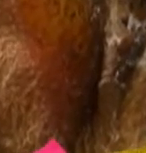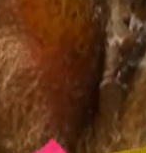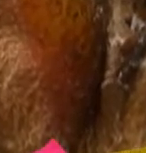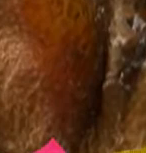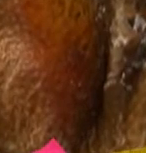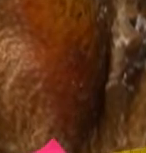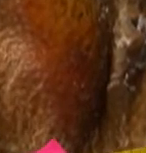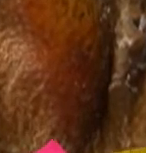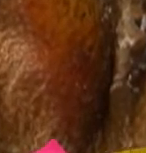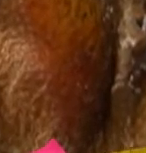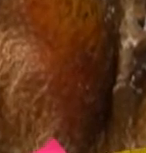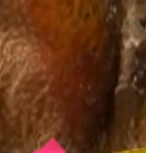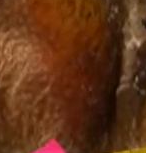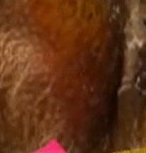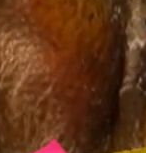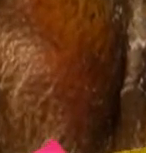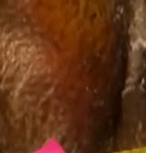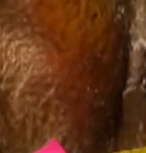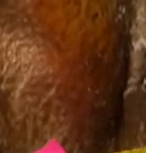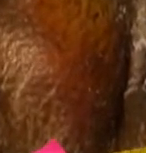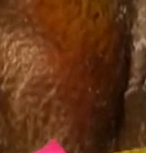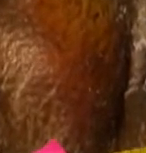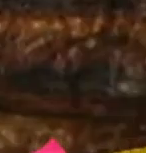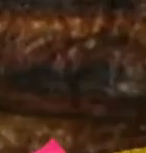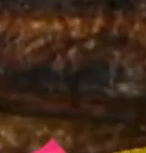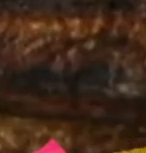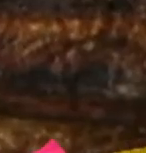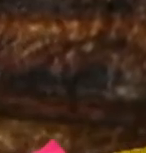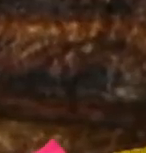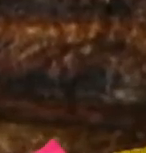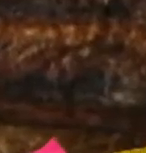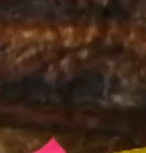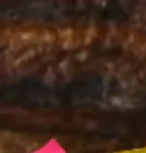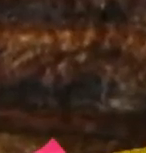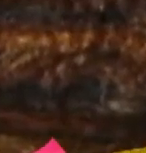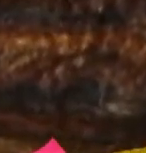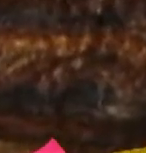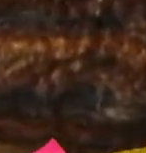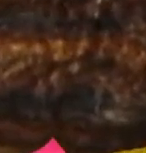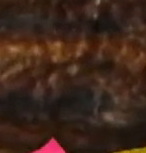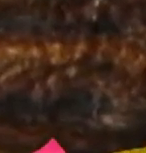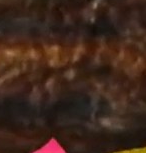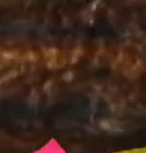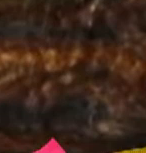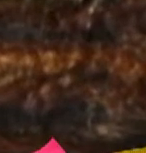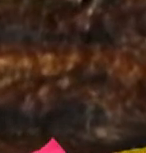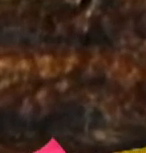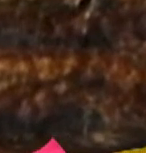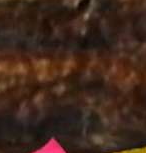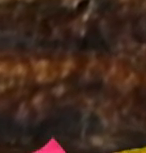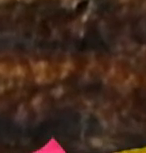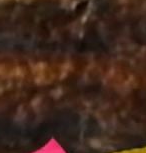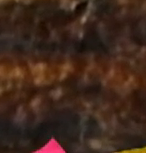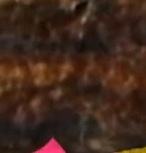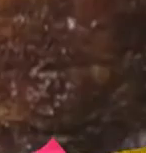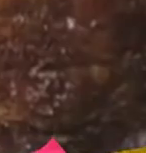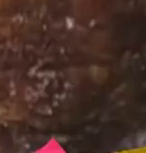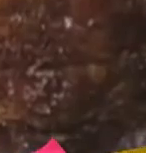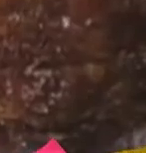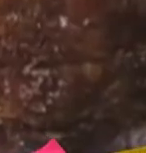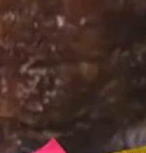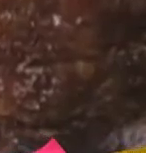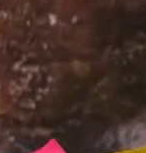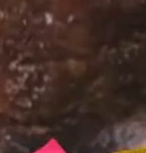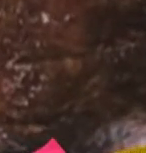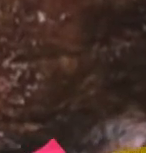Esta es la prueba suficiente para comprobar que esta práctica se realizaba ya desde la Edad de Piedra y podemos afirmar que ha estado presente en